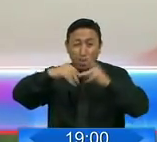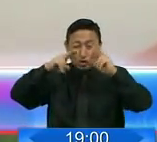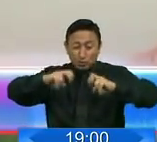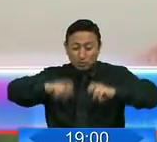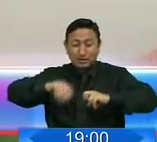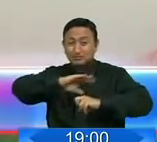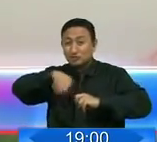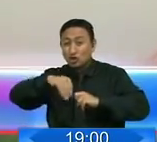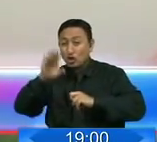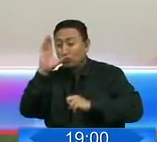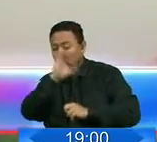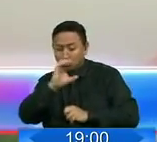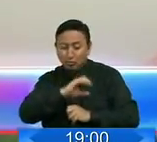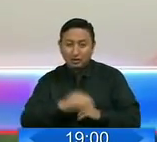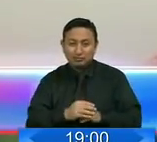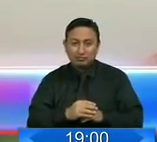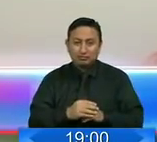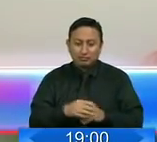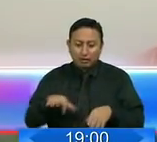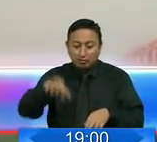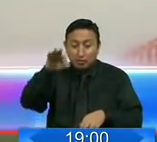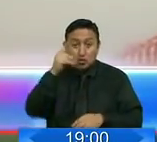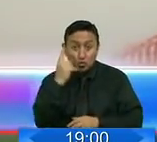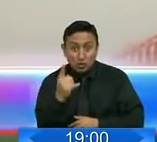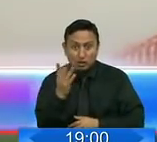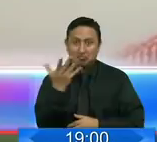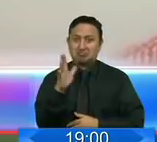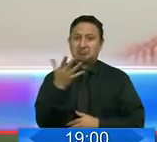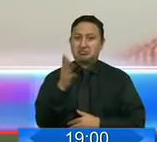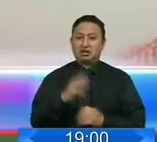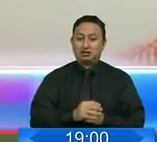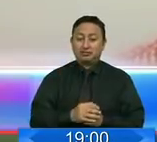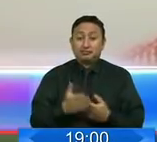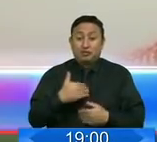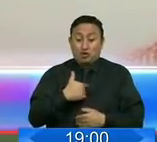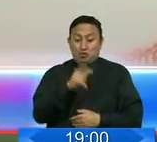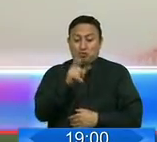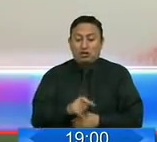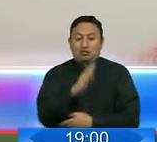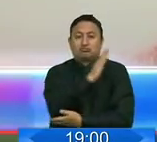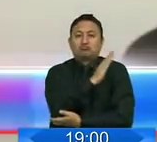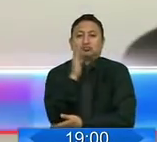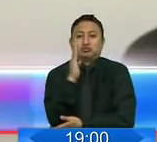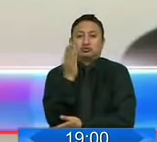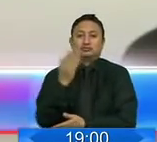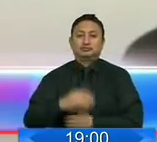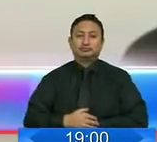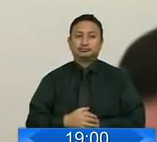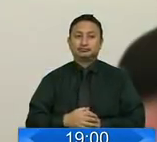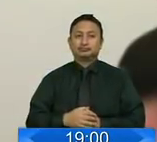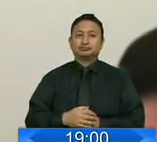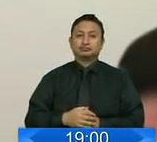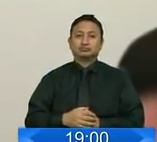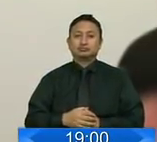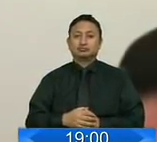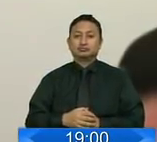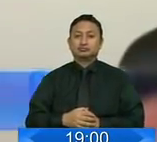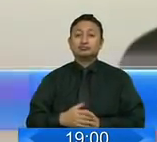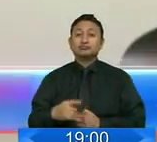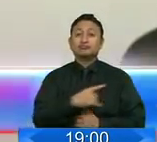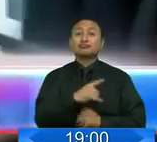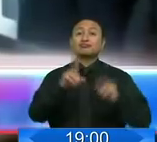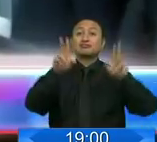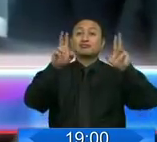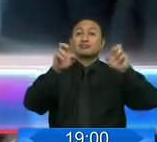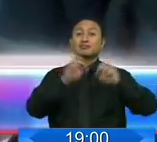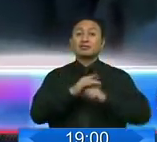cortinas, no han podido encontrar nada. Nada, porque somos gente honesta, somos gente recta. Además, calificó de inconstitucional el levantamiento del asilo